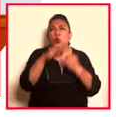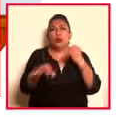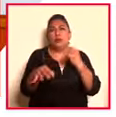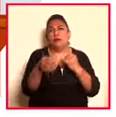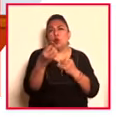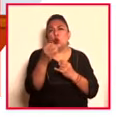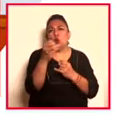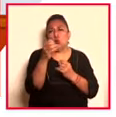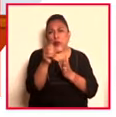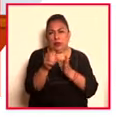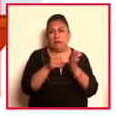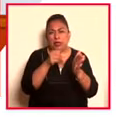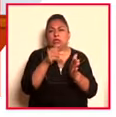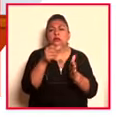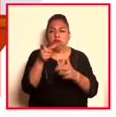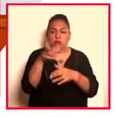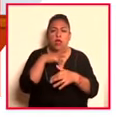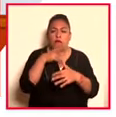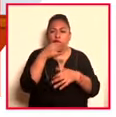octubre.